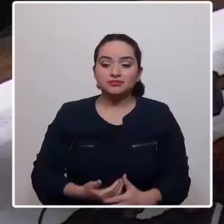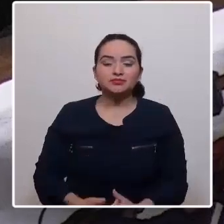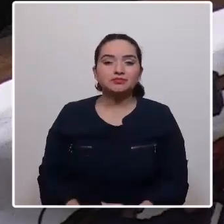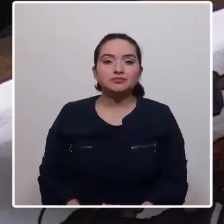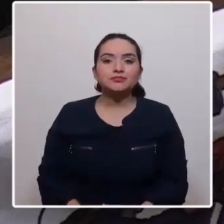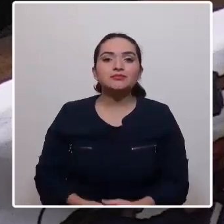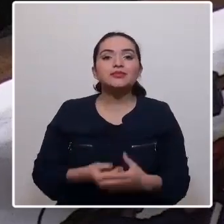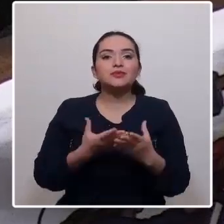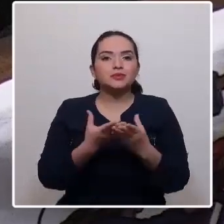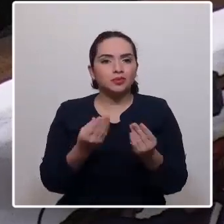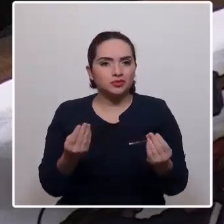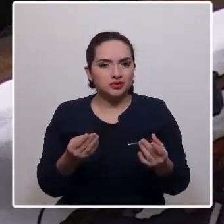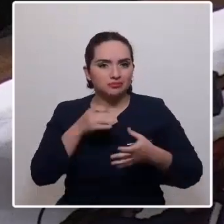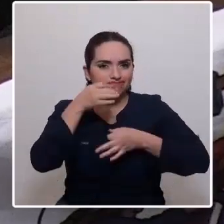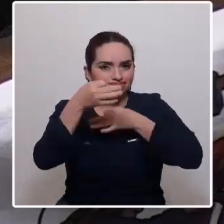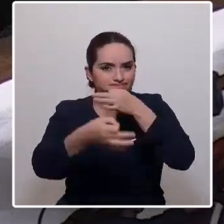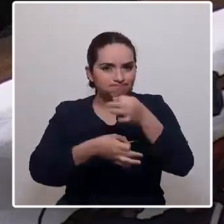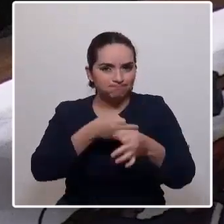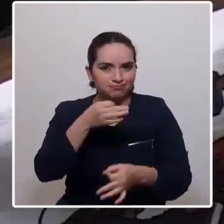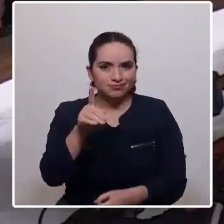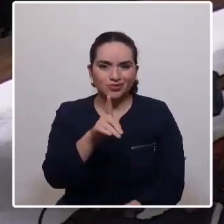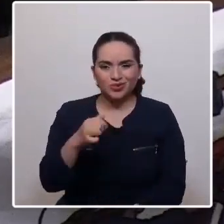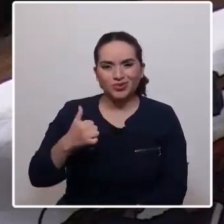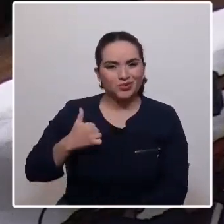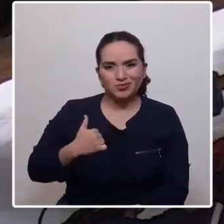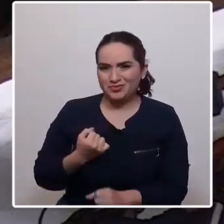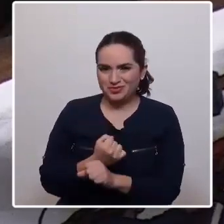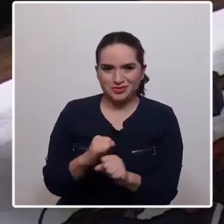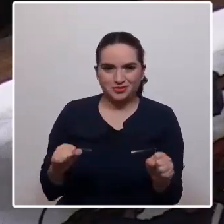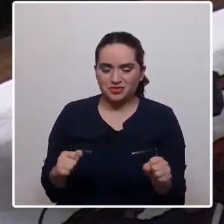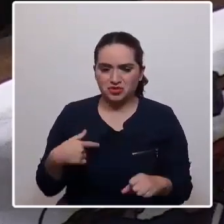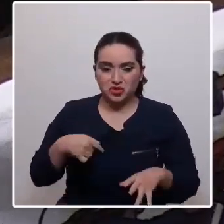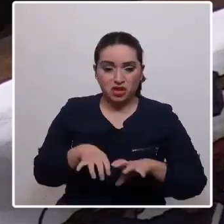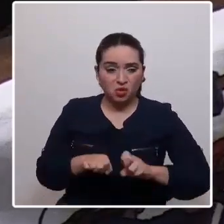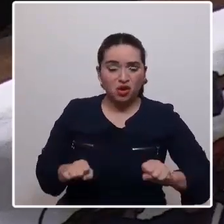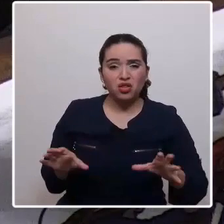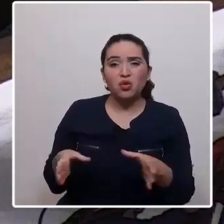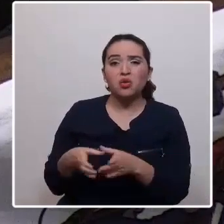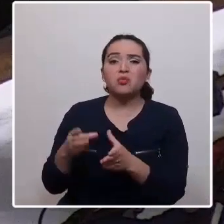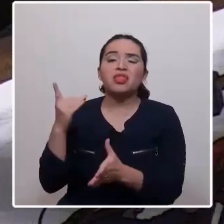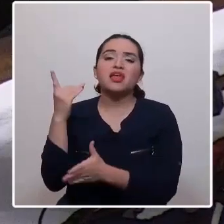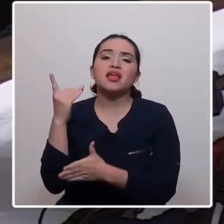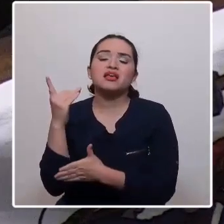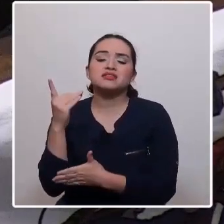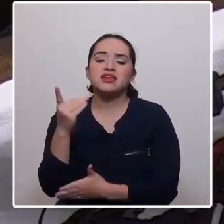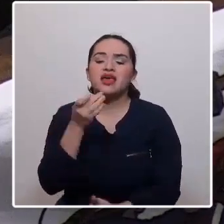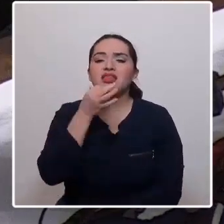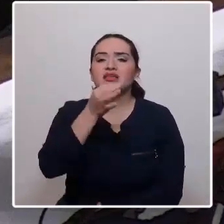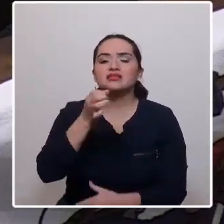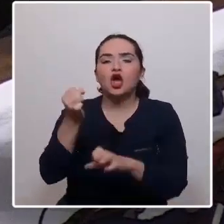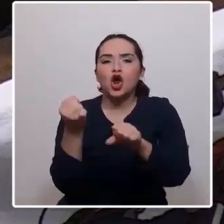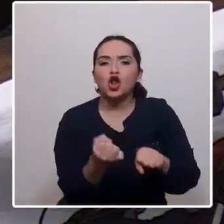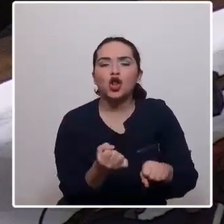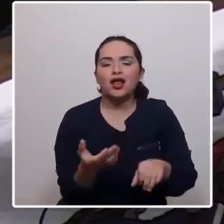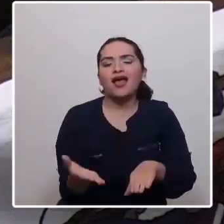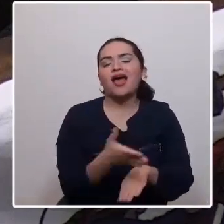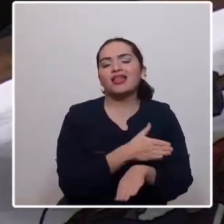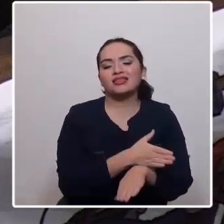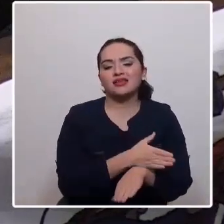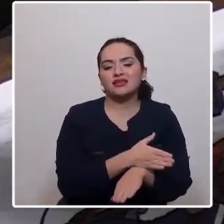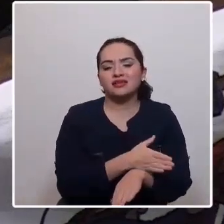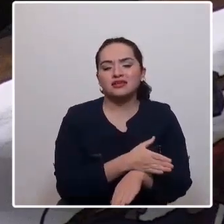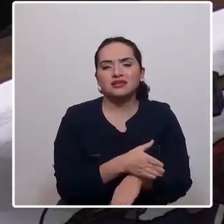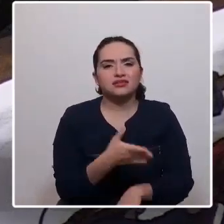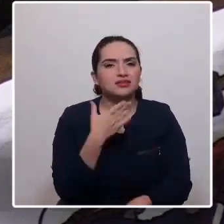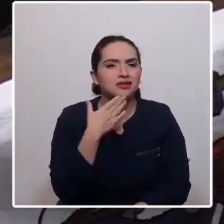muchas de estas declaraciones son inaplicables, porque si bien no estoy de acuerdo con la derecha cuando hace esa caricatura precolombina, lamentablemente tampoco estoy